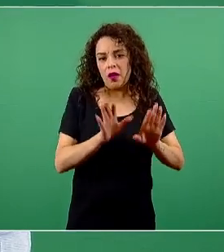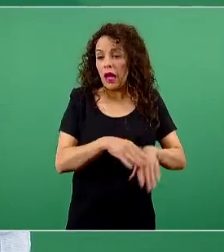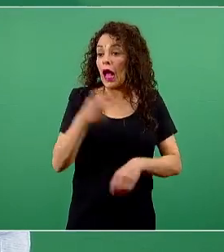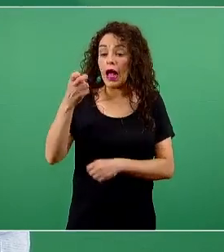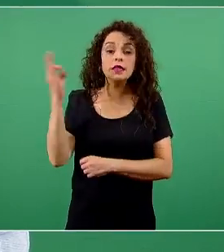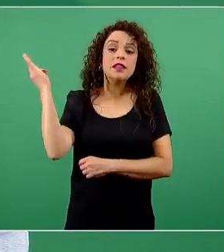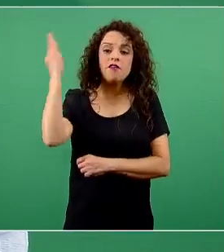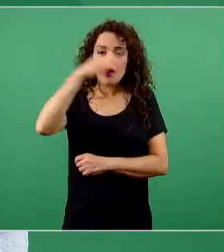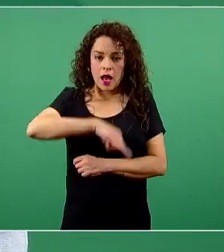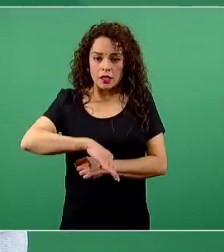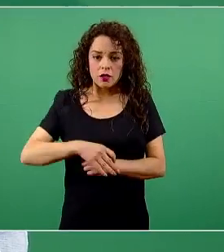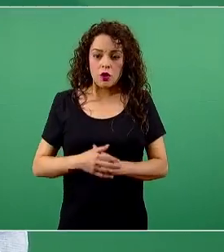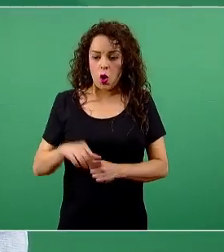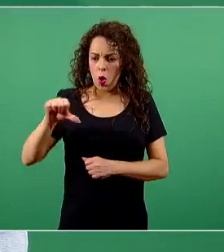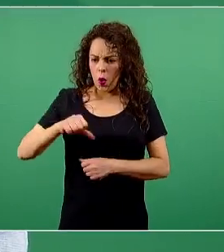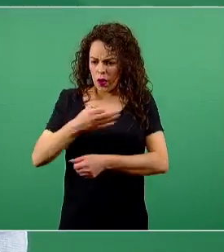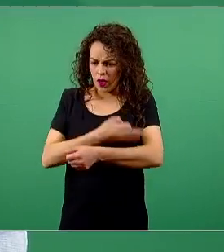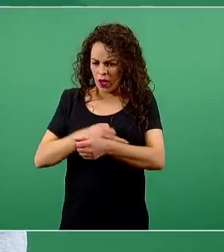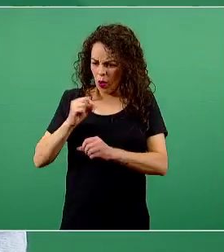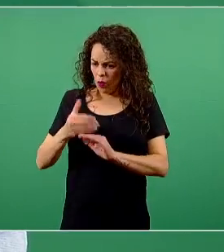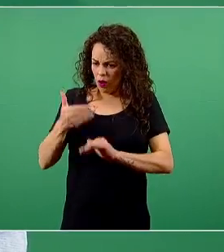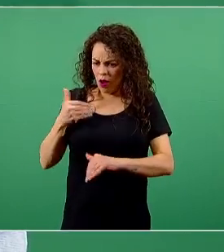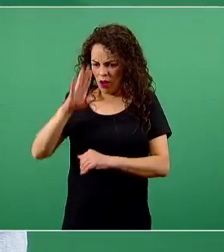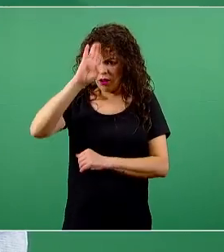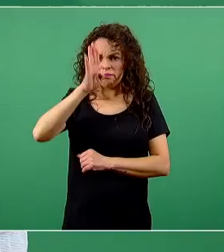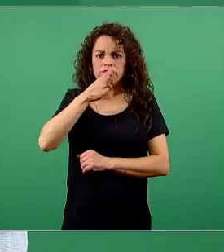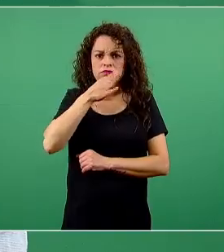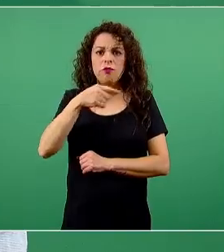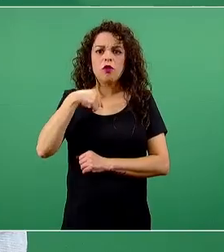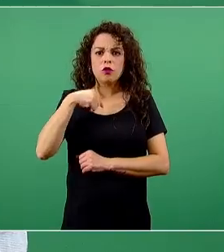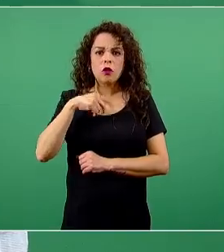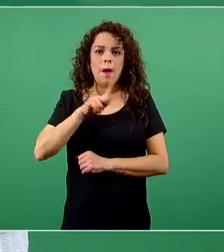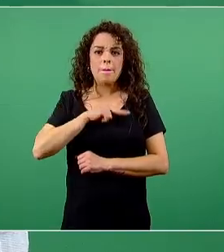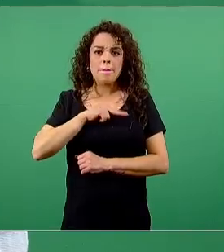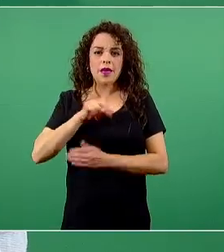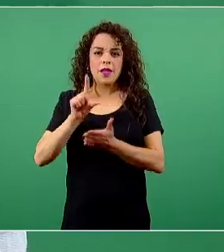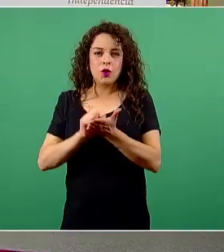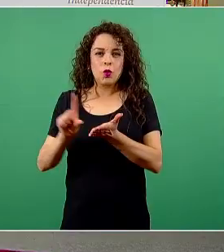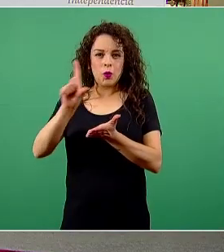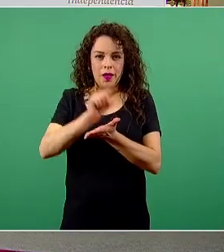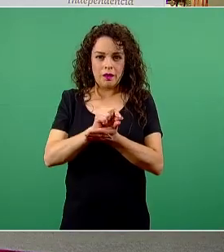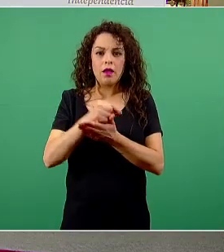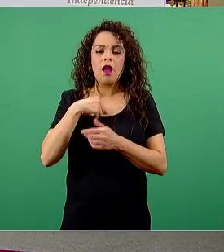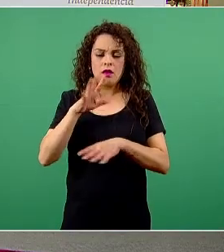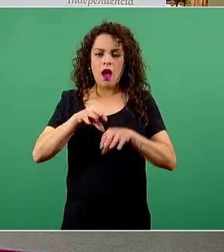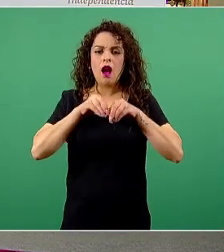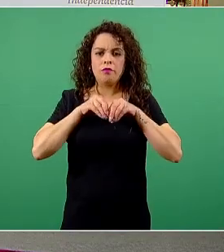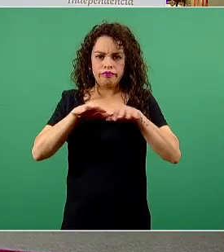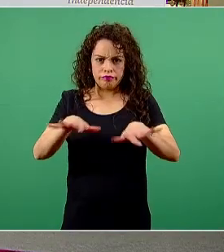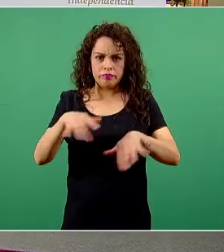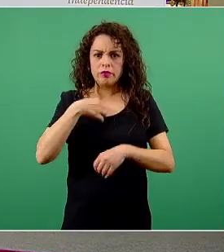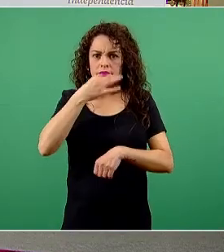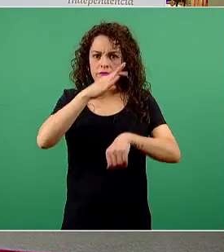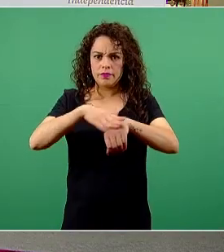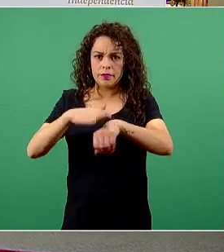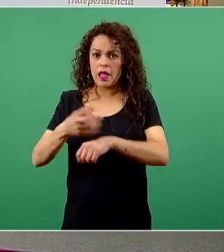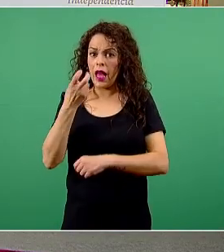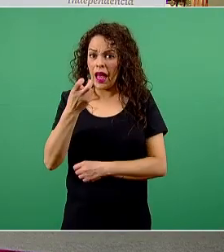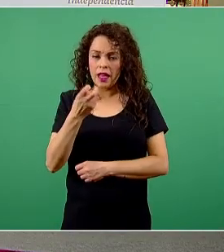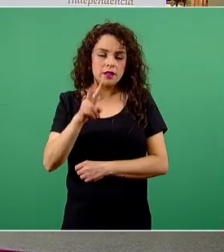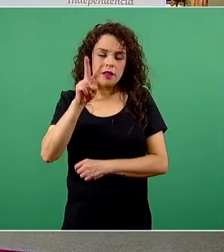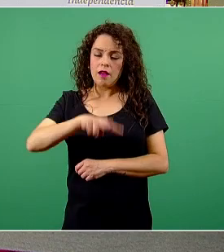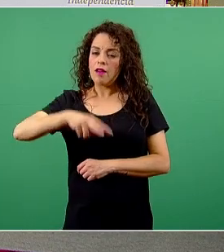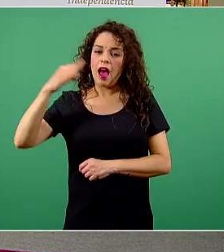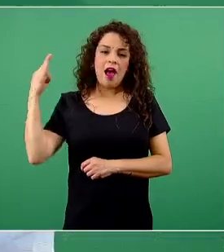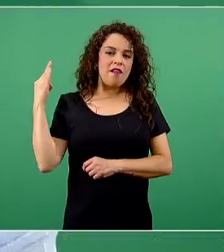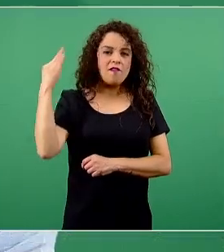poquito antes del mediodía lo comenté yo en mi cuenta de Twitter, HL Gatell, dije esto es completamente falso.